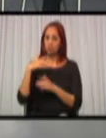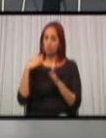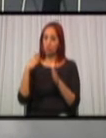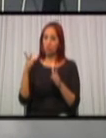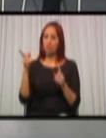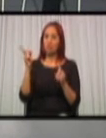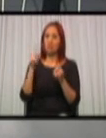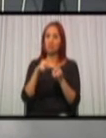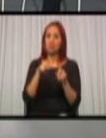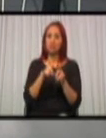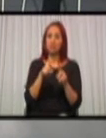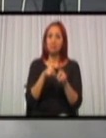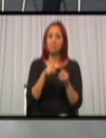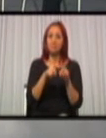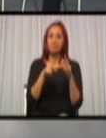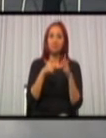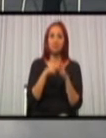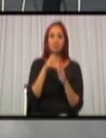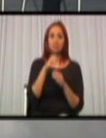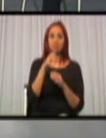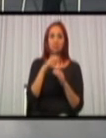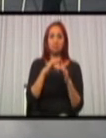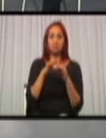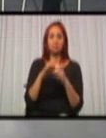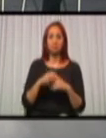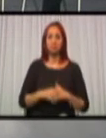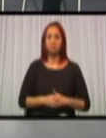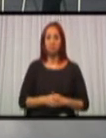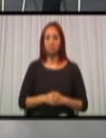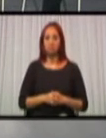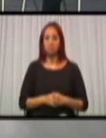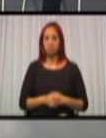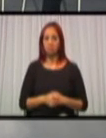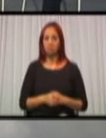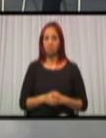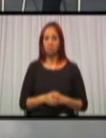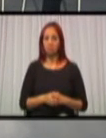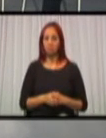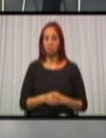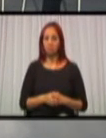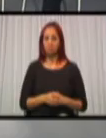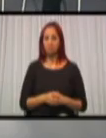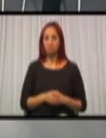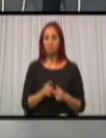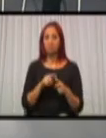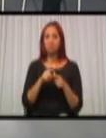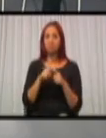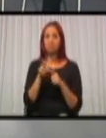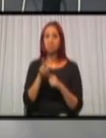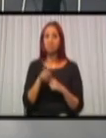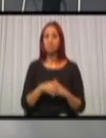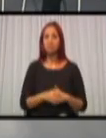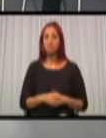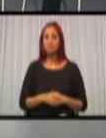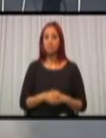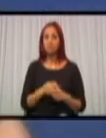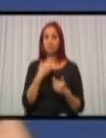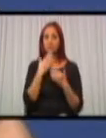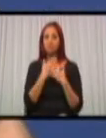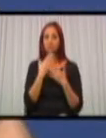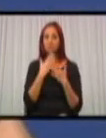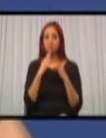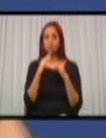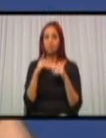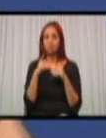seguir y que el Consejo ha Muy bien, Javier. Don Víctor. Bueno, buenas tardes.